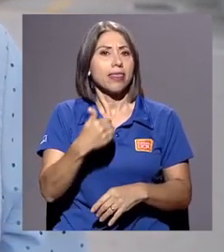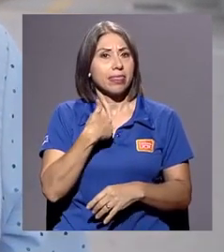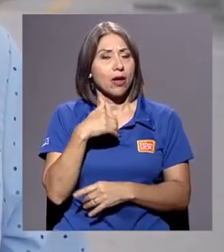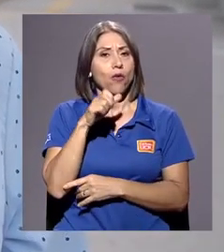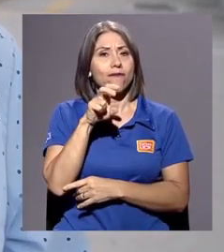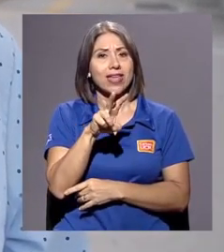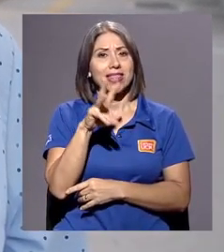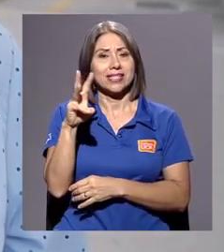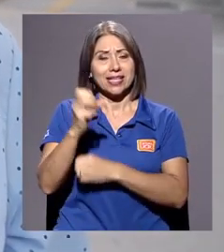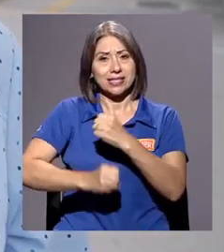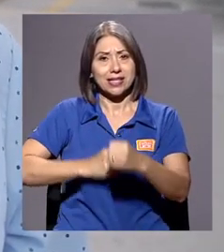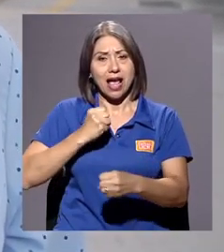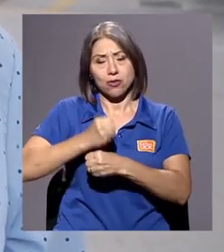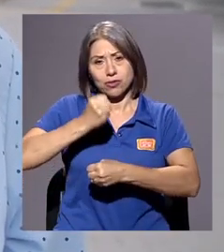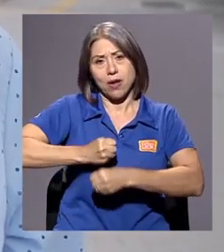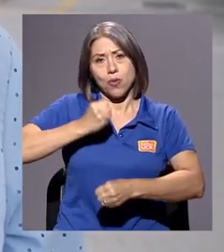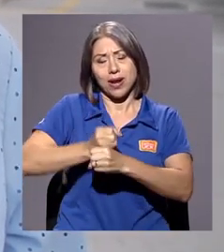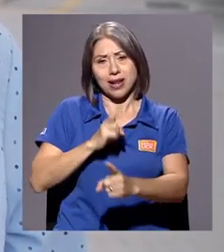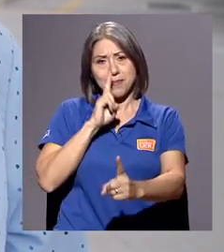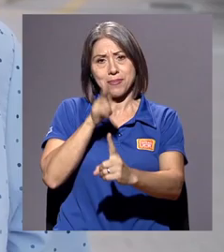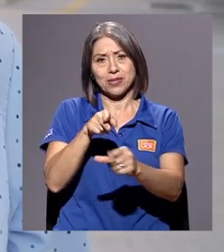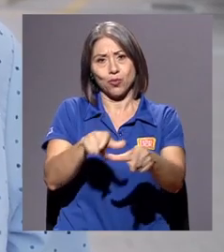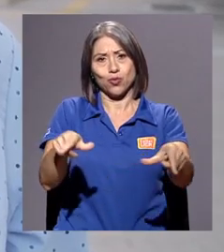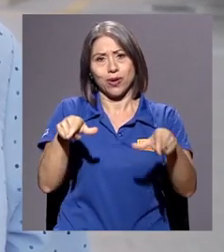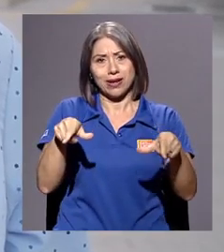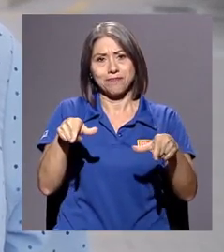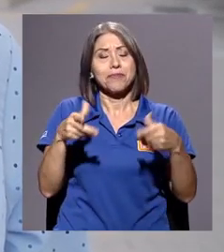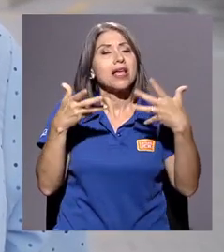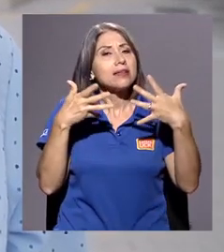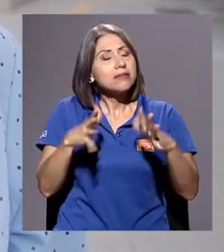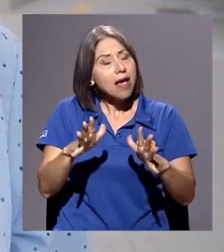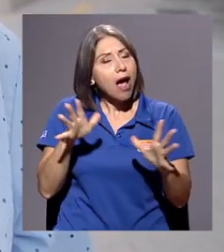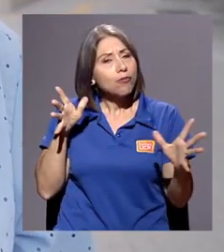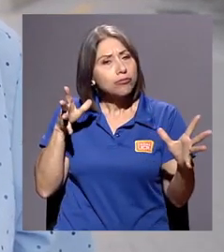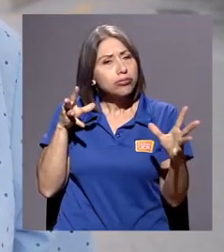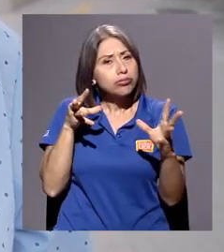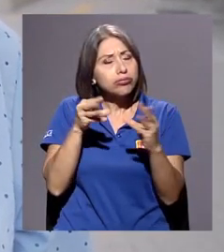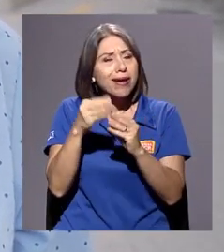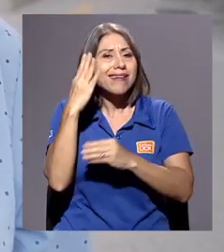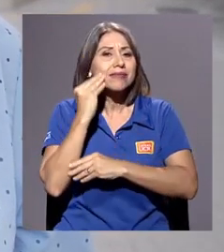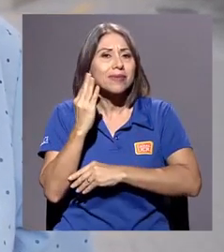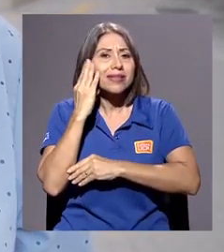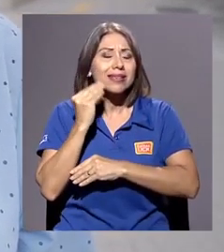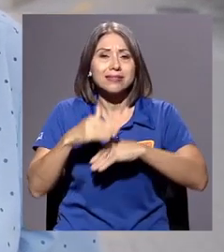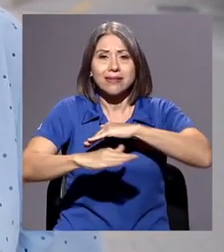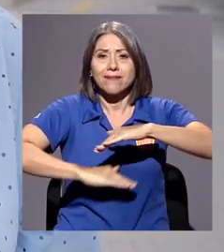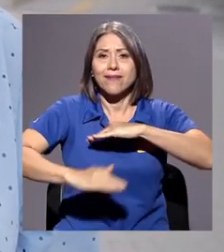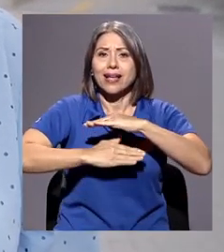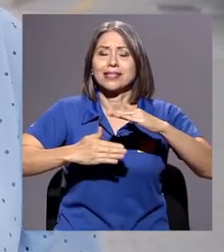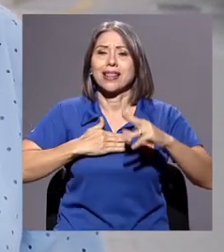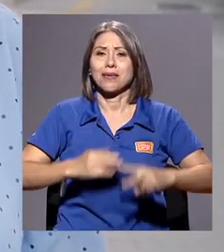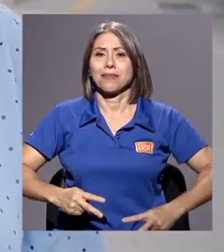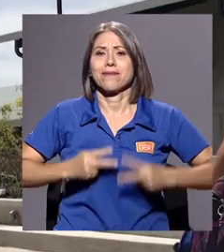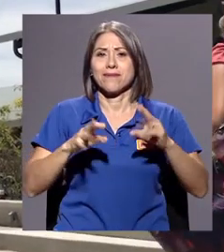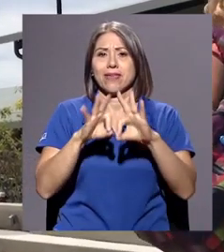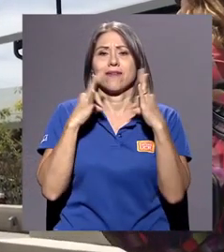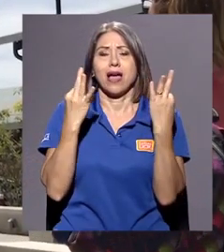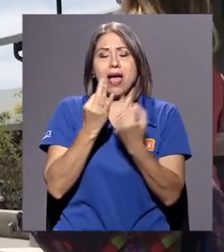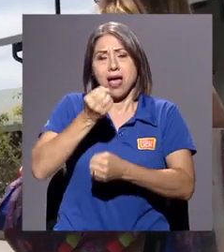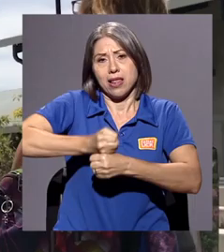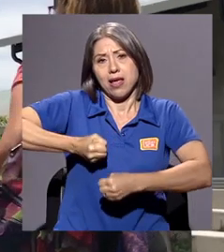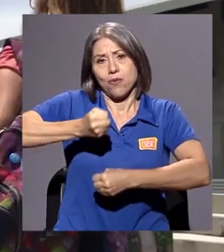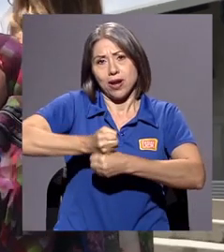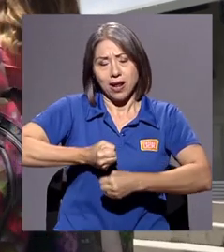Tengo 26 años de laborar para el mismo lugar. He hecho una experiencia, una base de toda mi vida familiar y